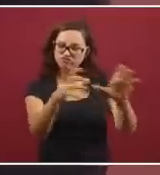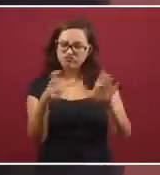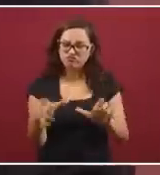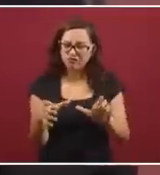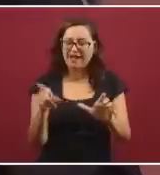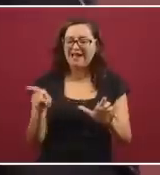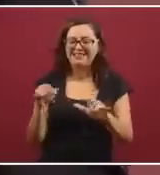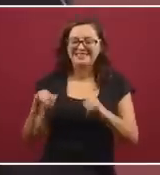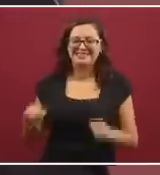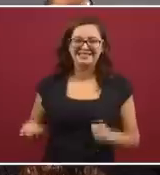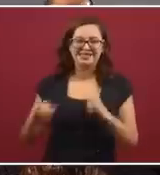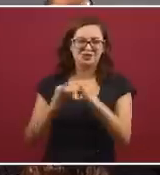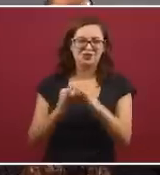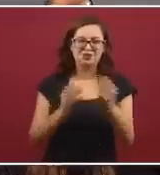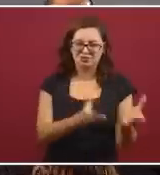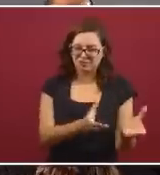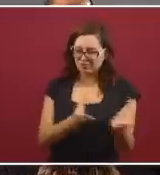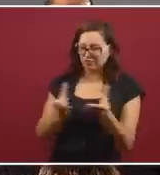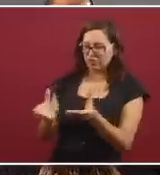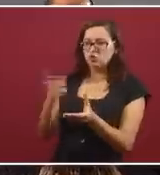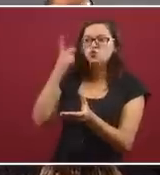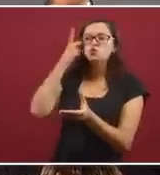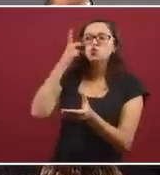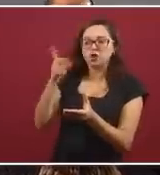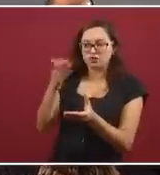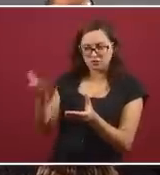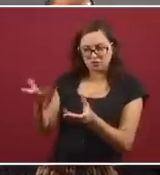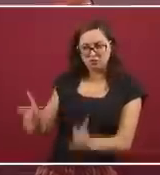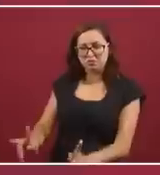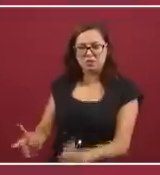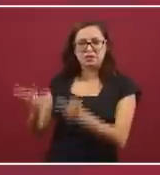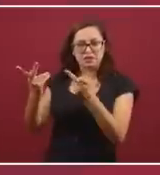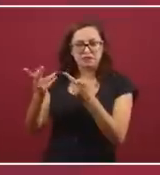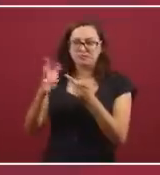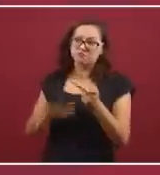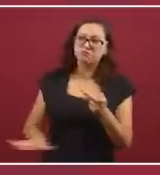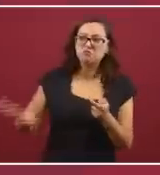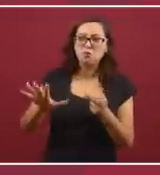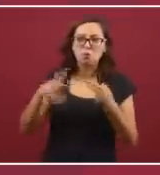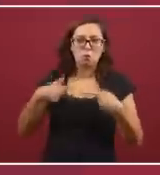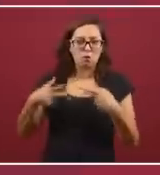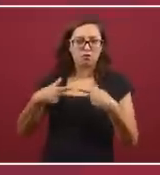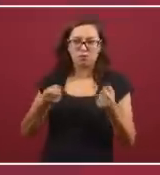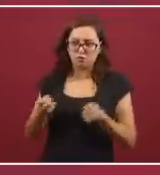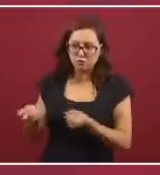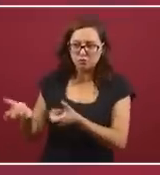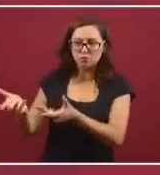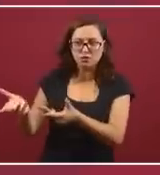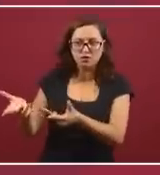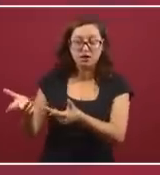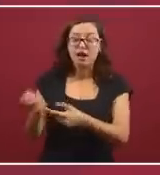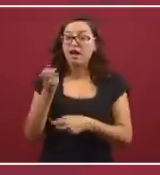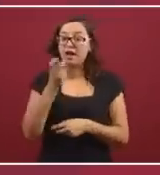lo resuelva la fiscalía general ese es el procedimiento